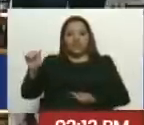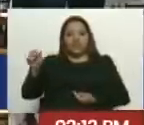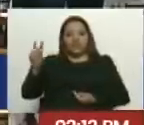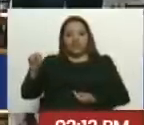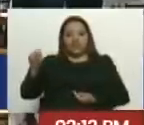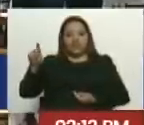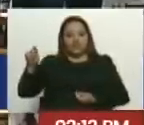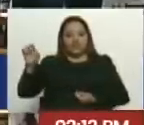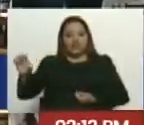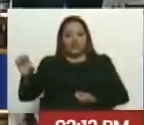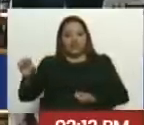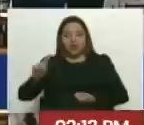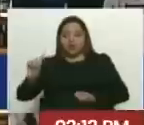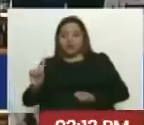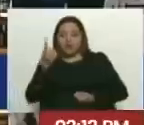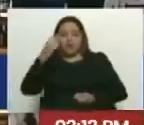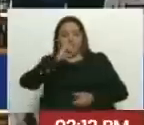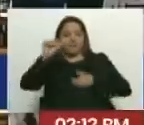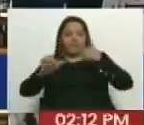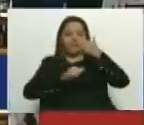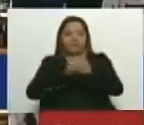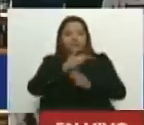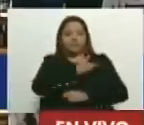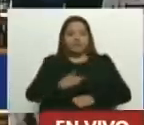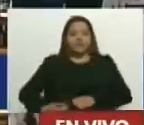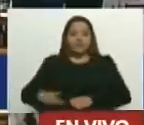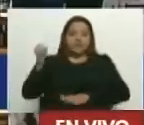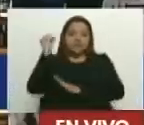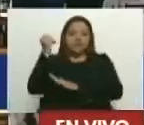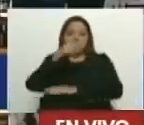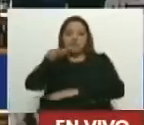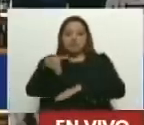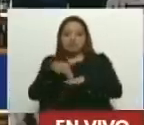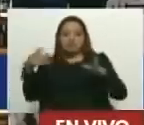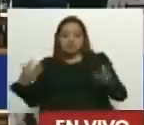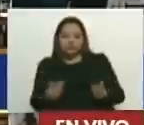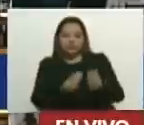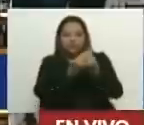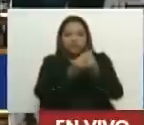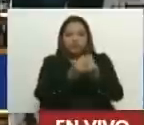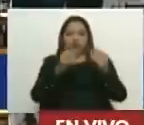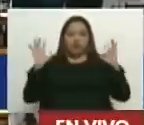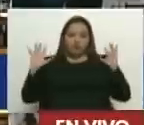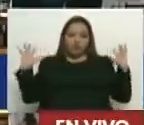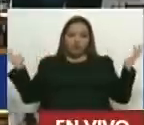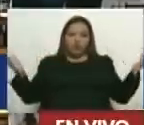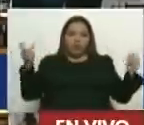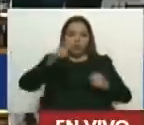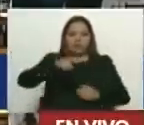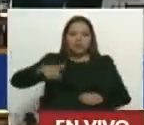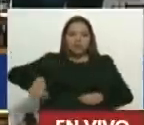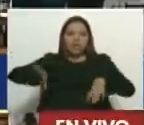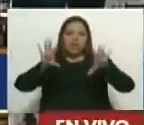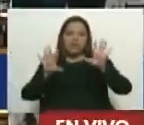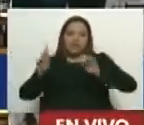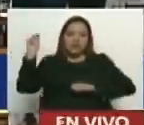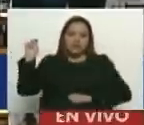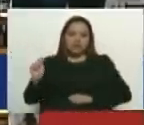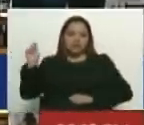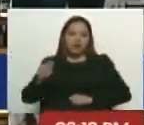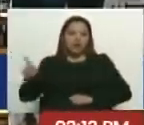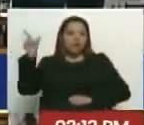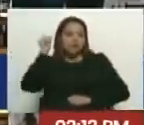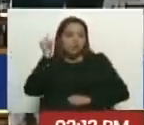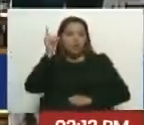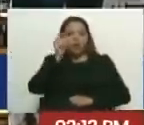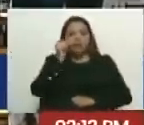vicepresidente de la Asamblea Nacional, acompañado por un grupo de 10 parlamentarios, hombres y